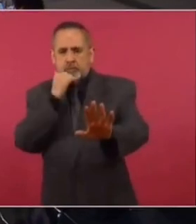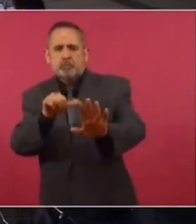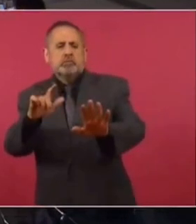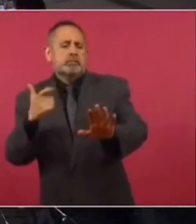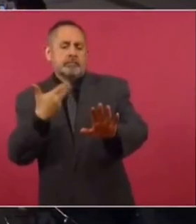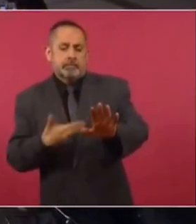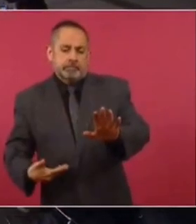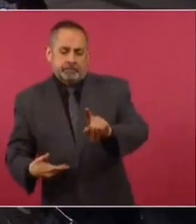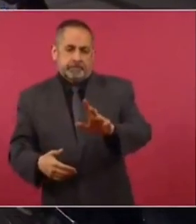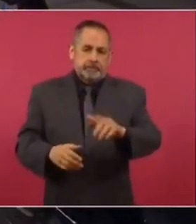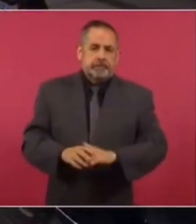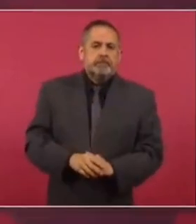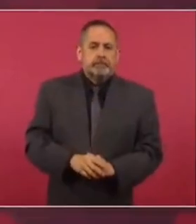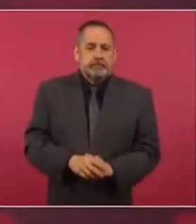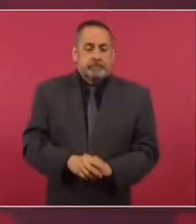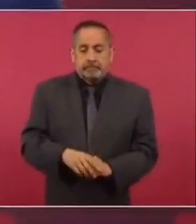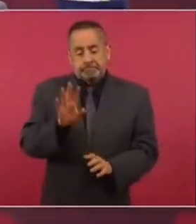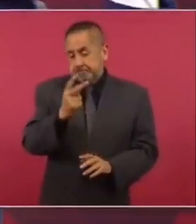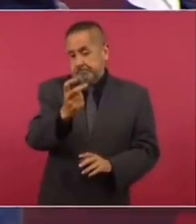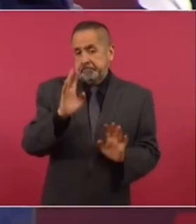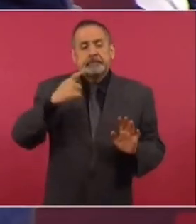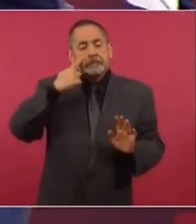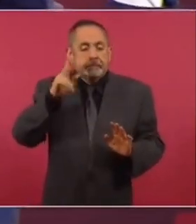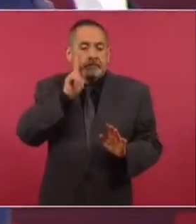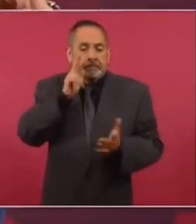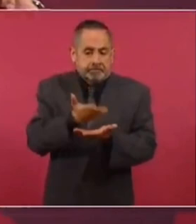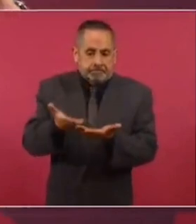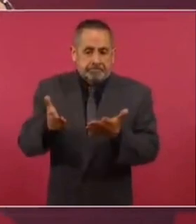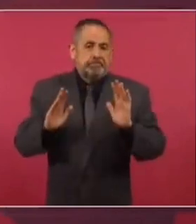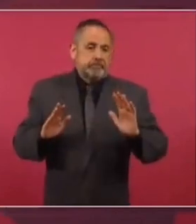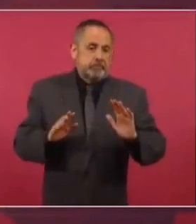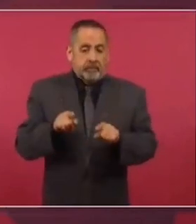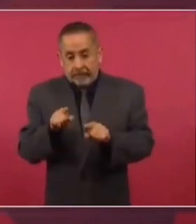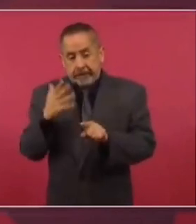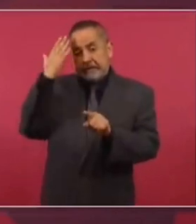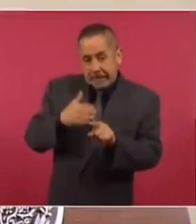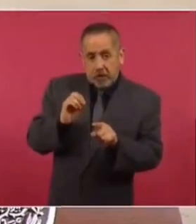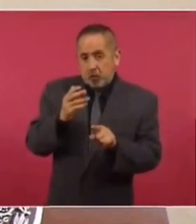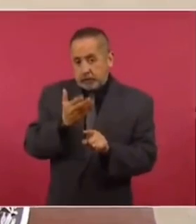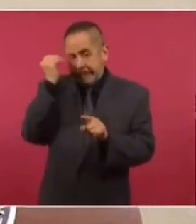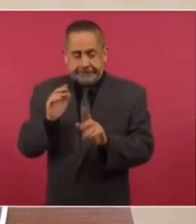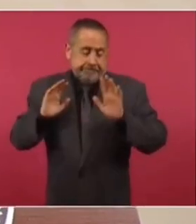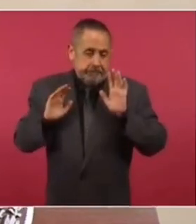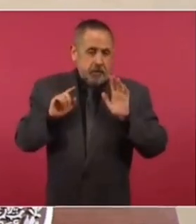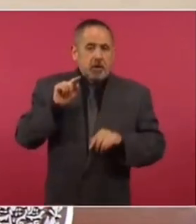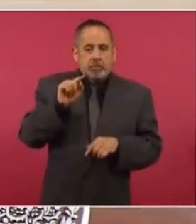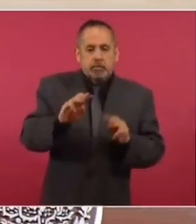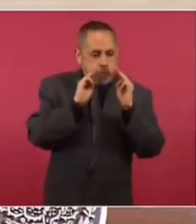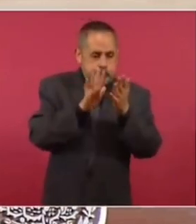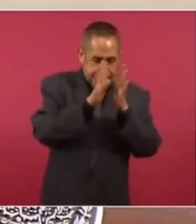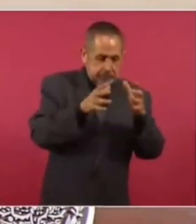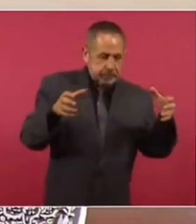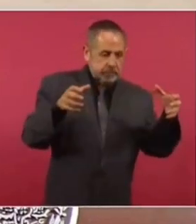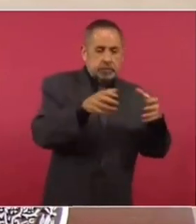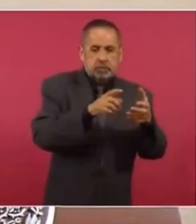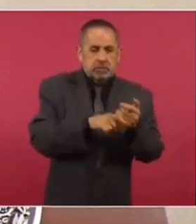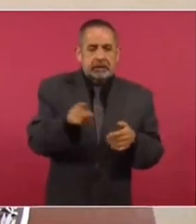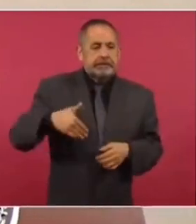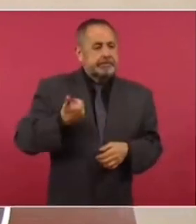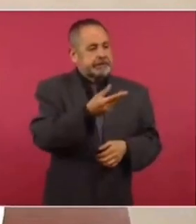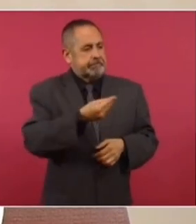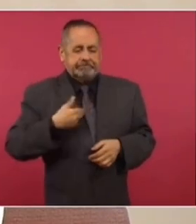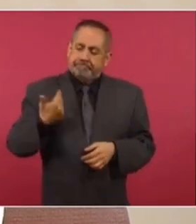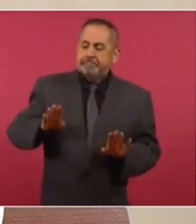preguntado por el expresidente. Eso tiene que demostrarse. Si él sabía y era